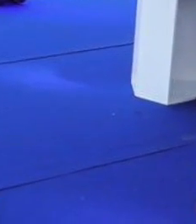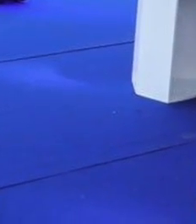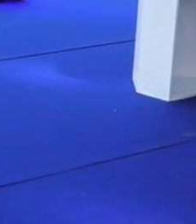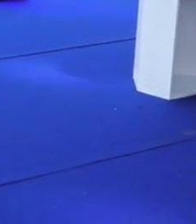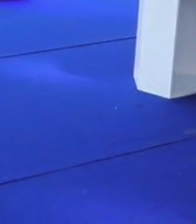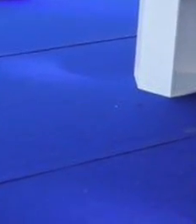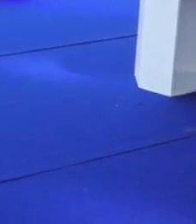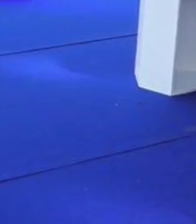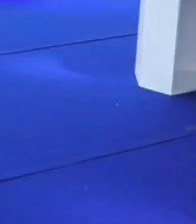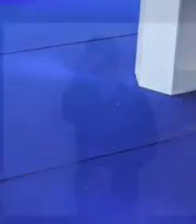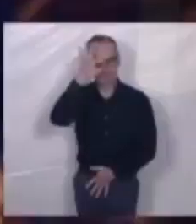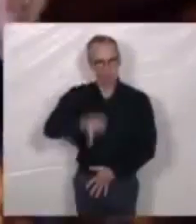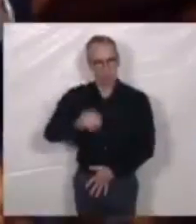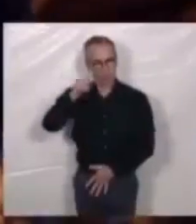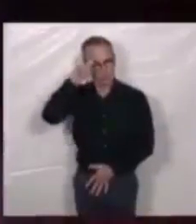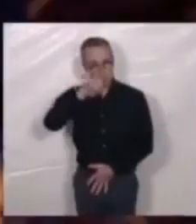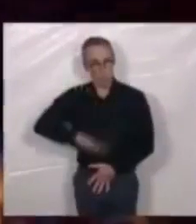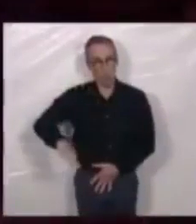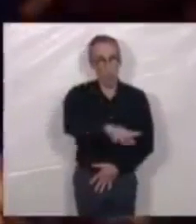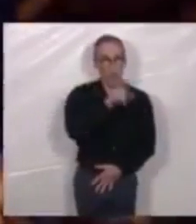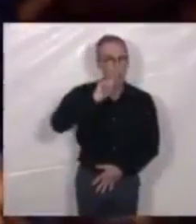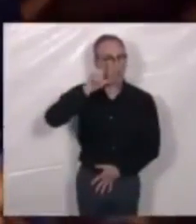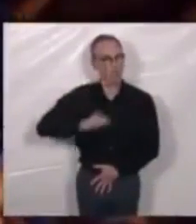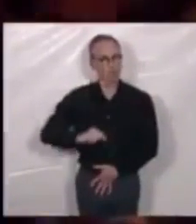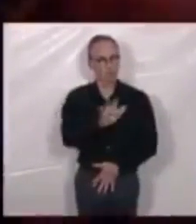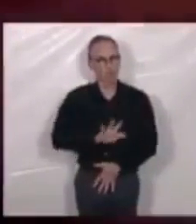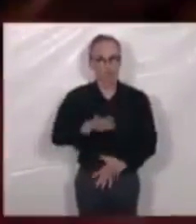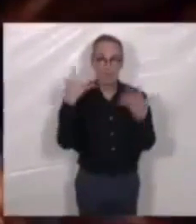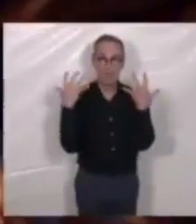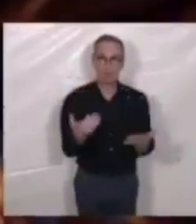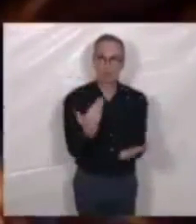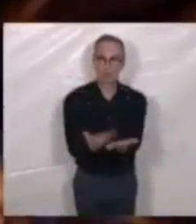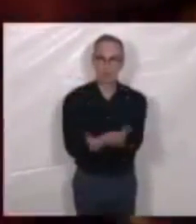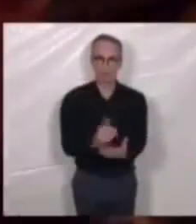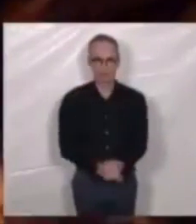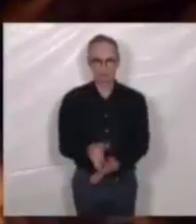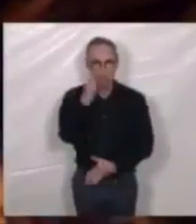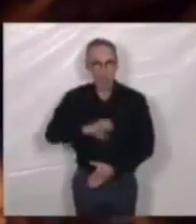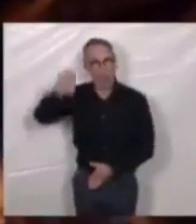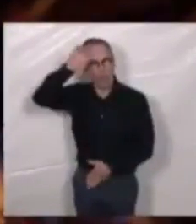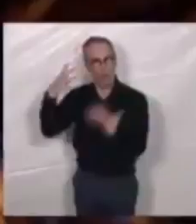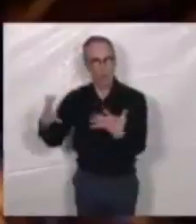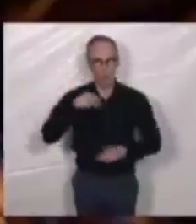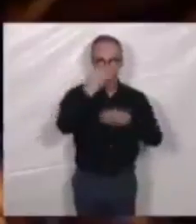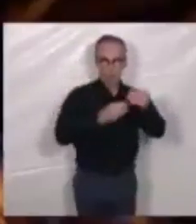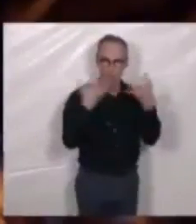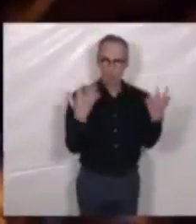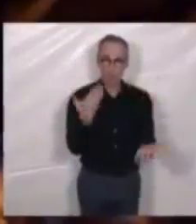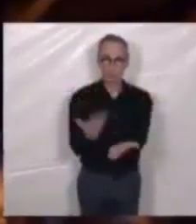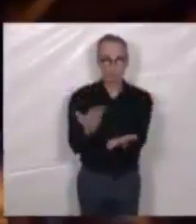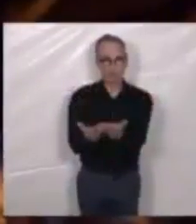a las 20 horas de este domingo que otorgaban a Macron 65% de los votos. La tasa de participación de la votación fue de